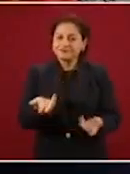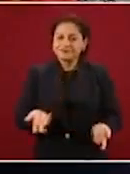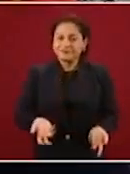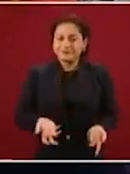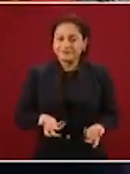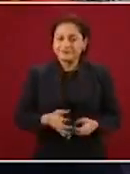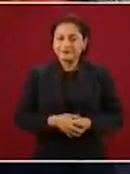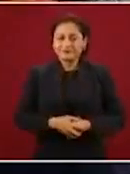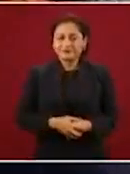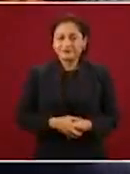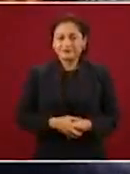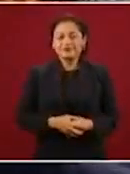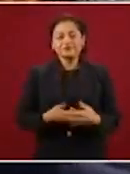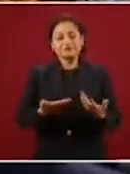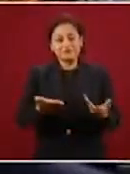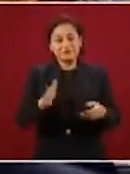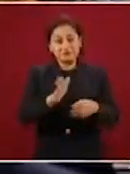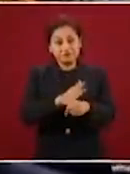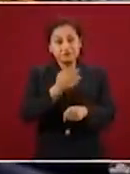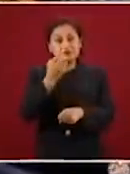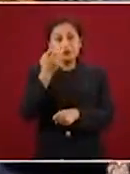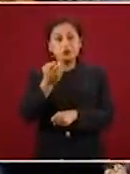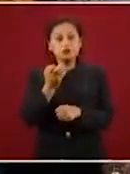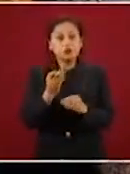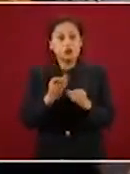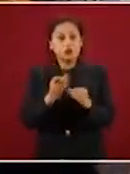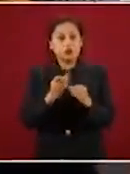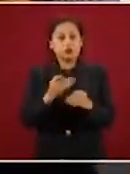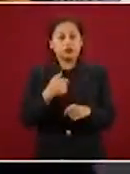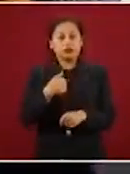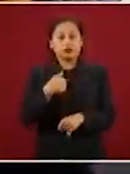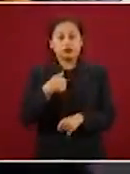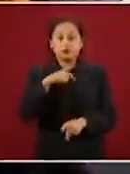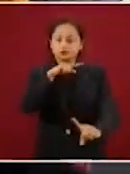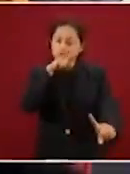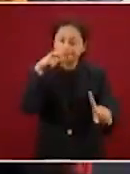Entonces, por eso me importa mucho el que haya